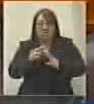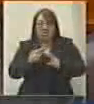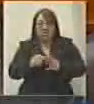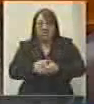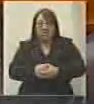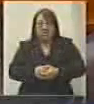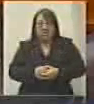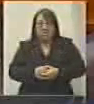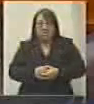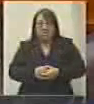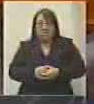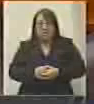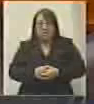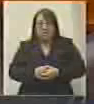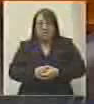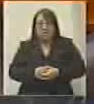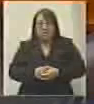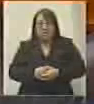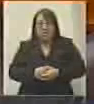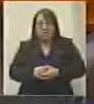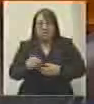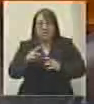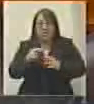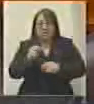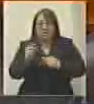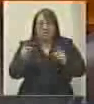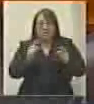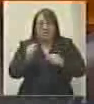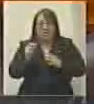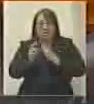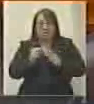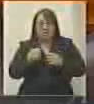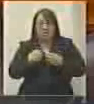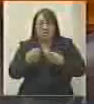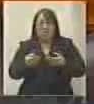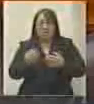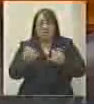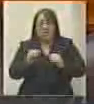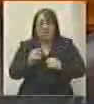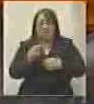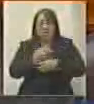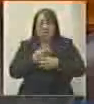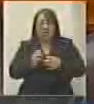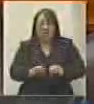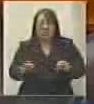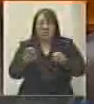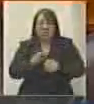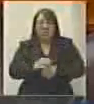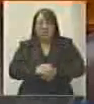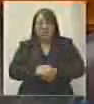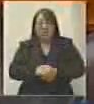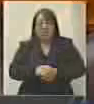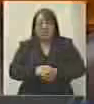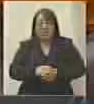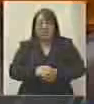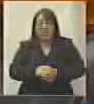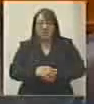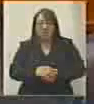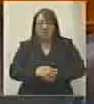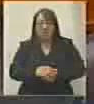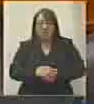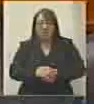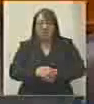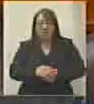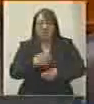registro. La Dirección Regional de Educación proporciona la información de forma adecuada y oportuna al Ministerio de